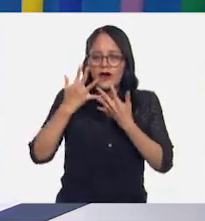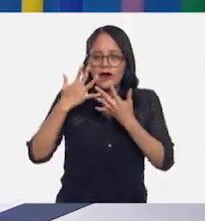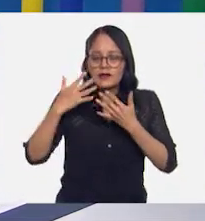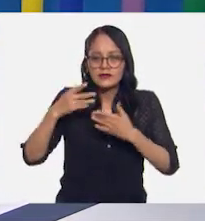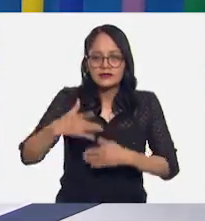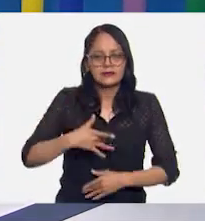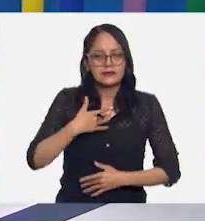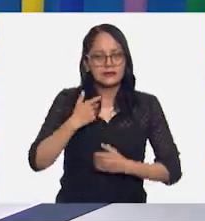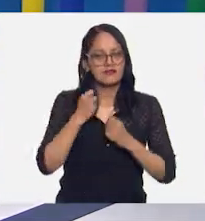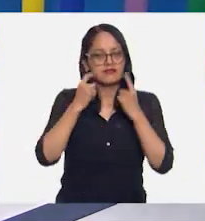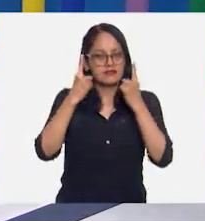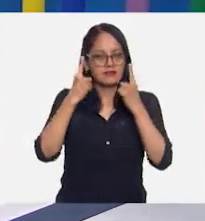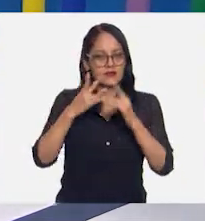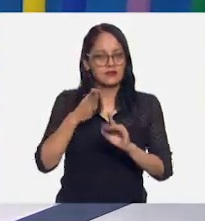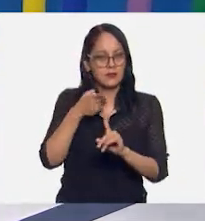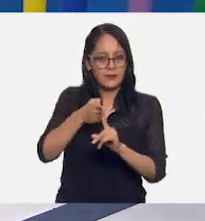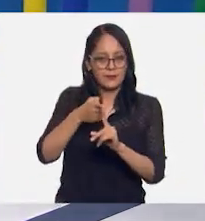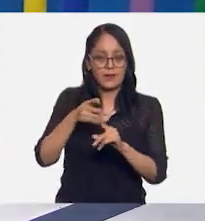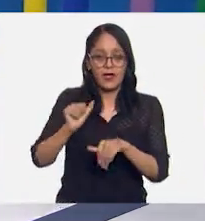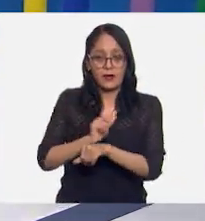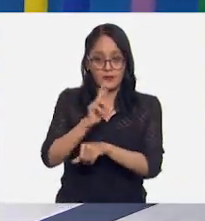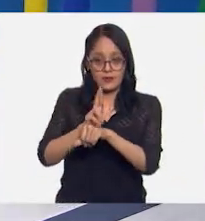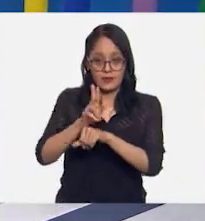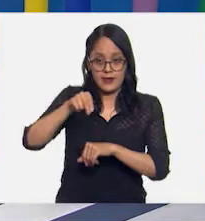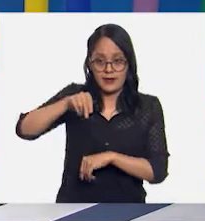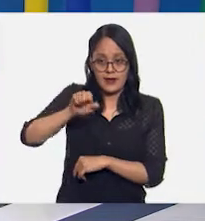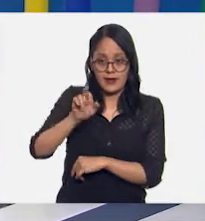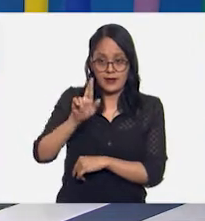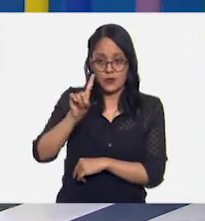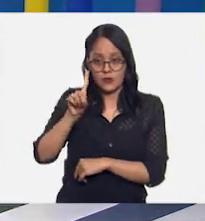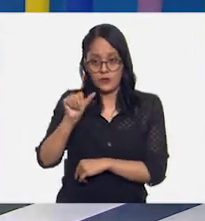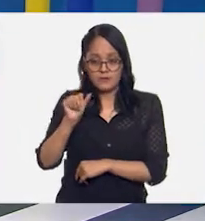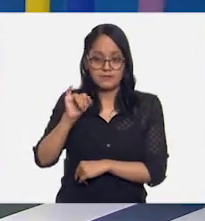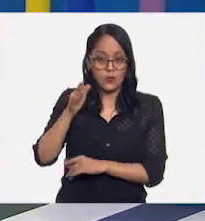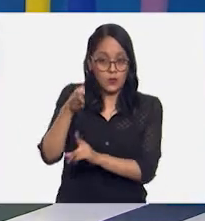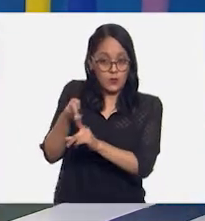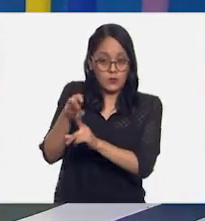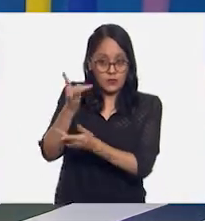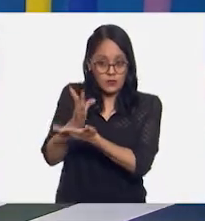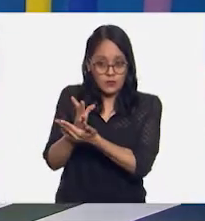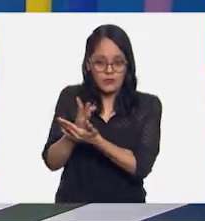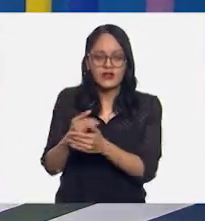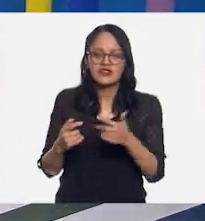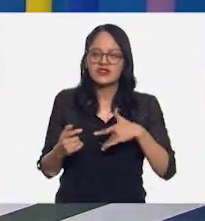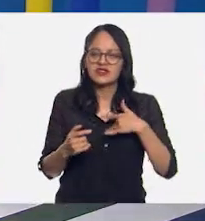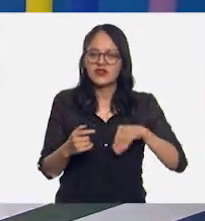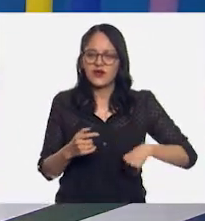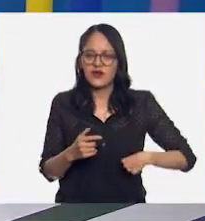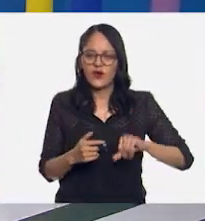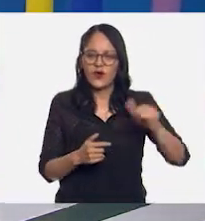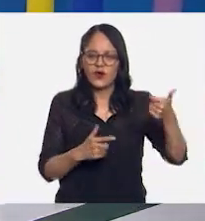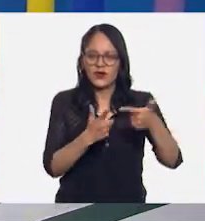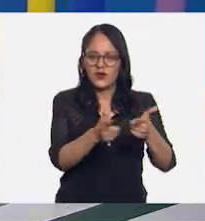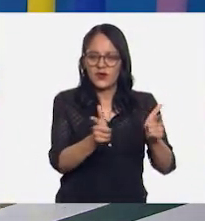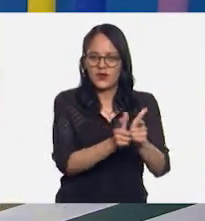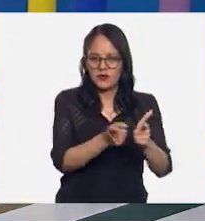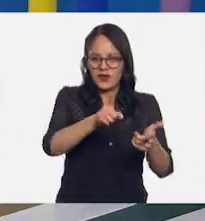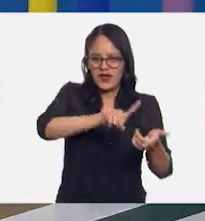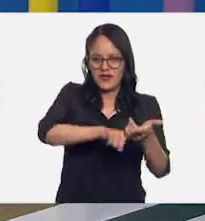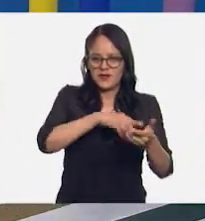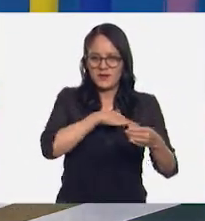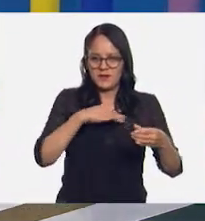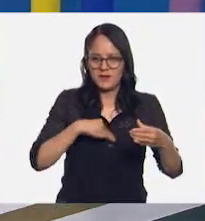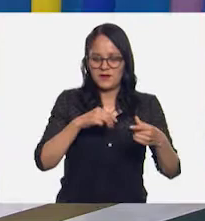de centrarme solamente en la poesía de Neruda, que es mi favorita hasta ahora. Siento un poco de culpa con los miembros de los contemporáneos, con